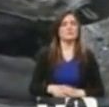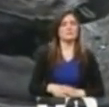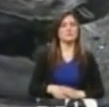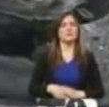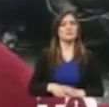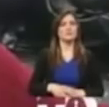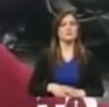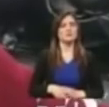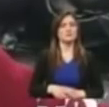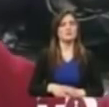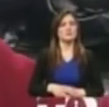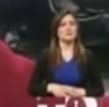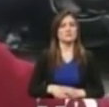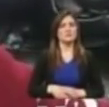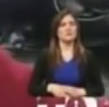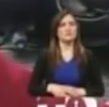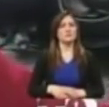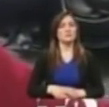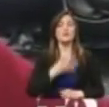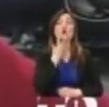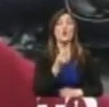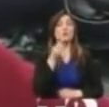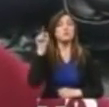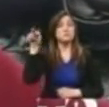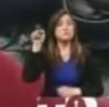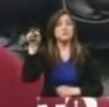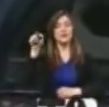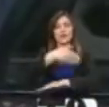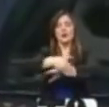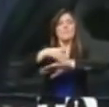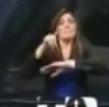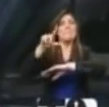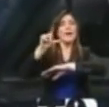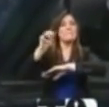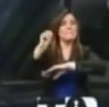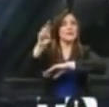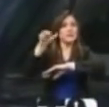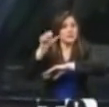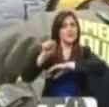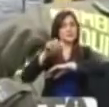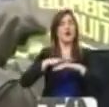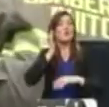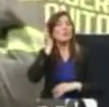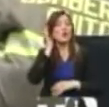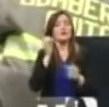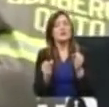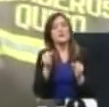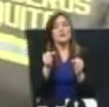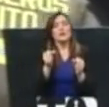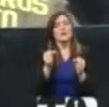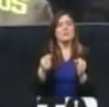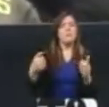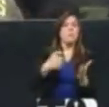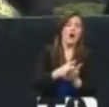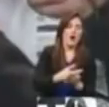otra vía en plano inferior desde el Eloy Alfaro hacia Las Palmeras. La mujer que manejaba el auto fue trasladada a un